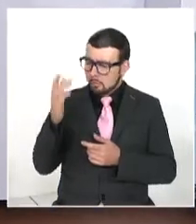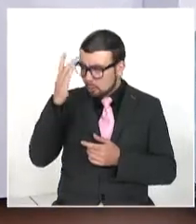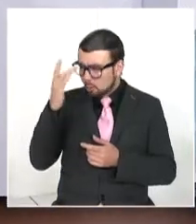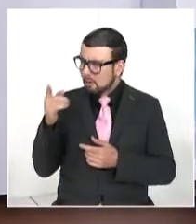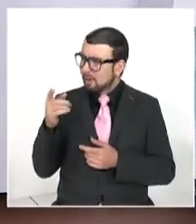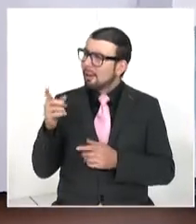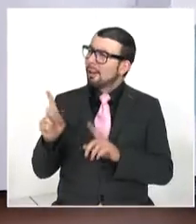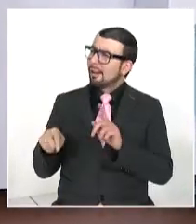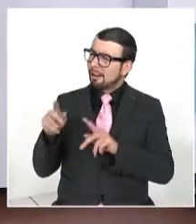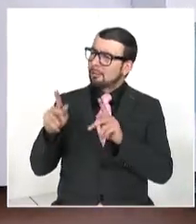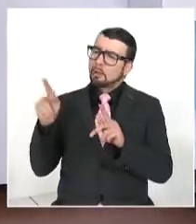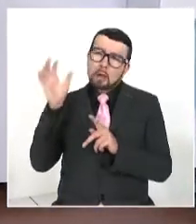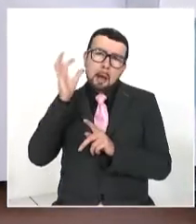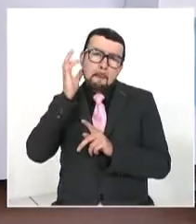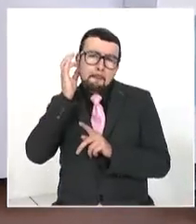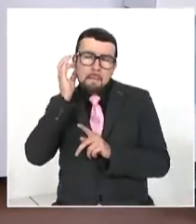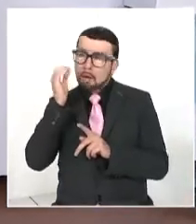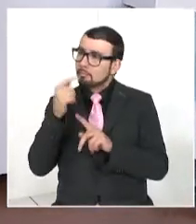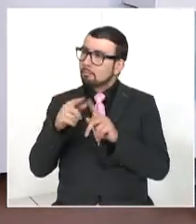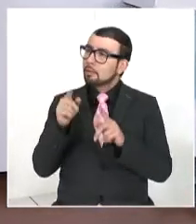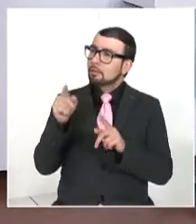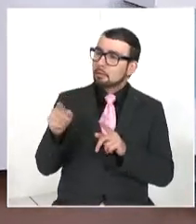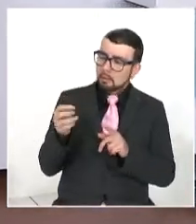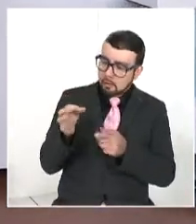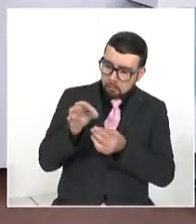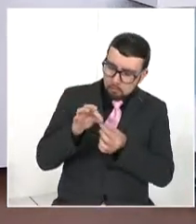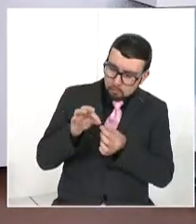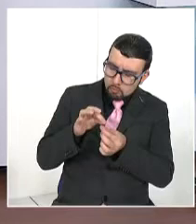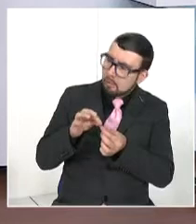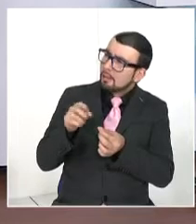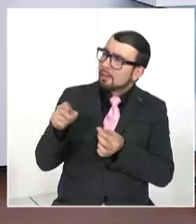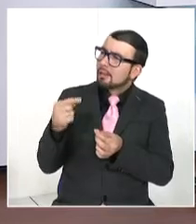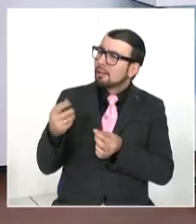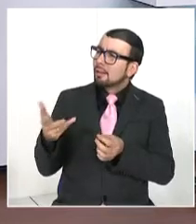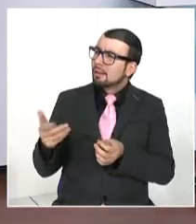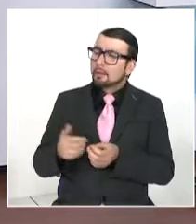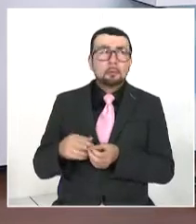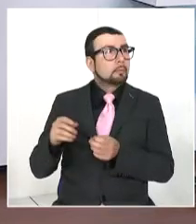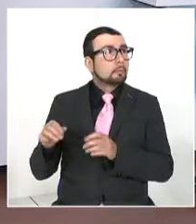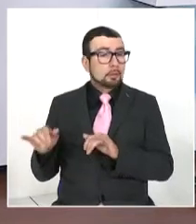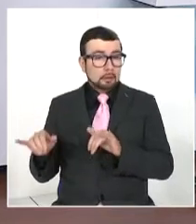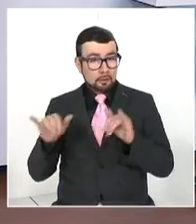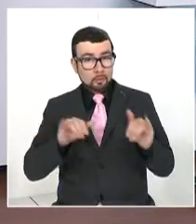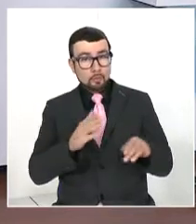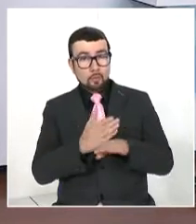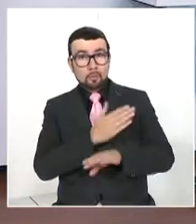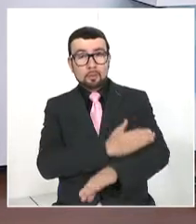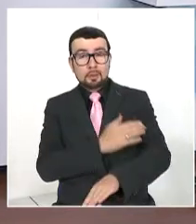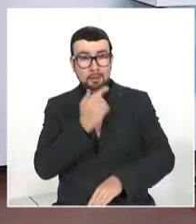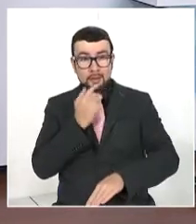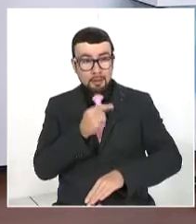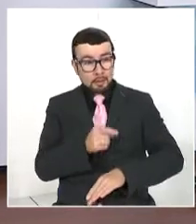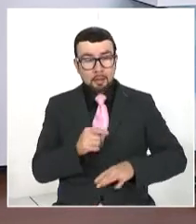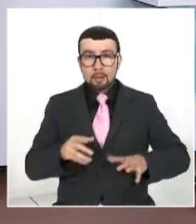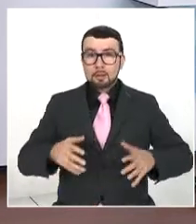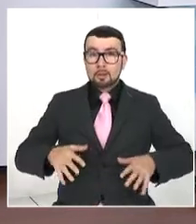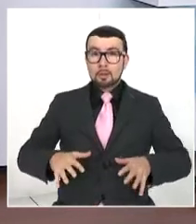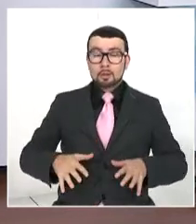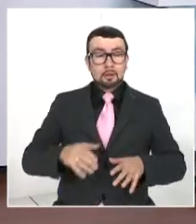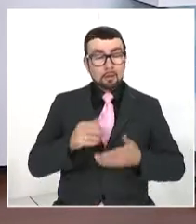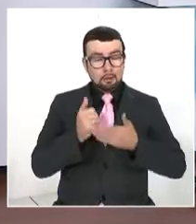efecto terapéutico tiene. Esto trabaja bajo lo mismo que estábamos diciendo sobre la parte neurológica, pero estos se